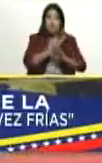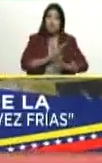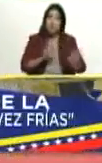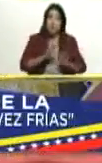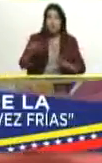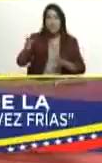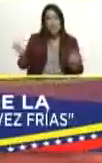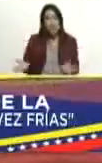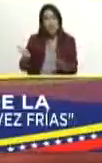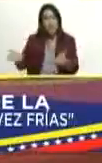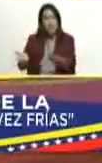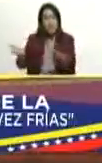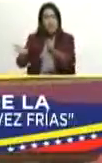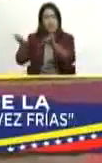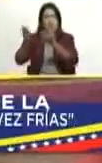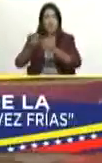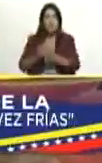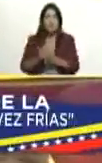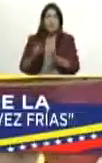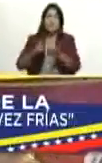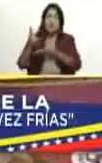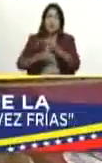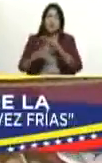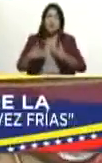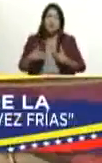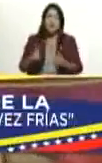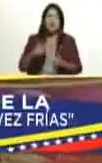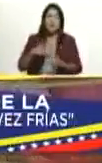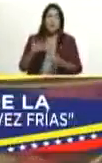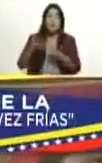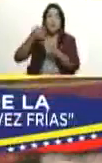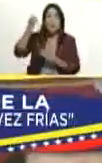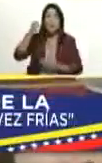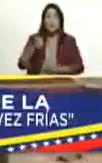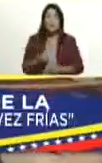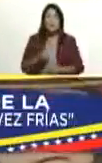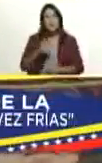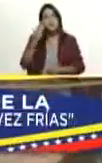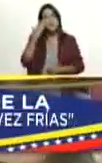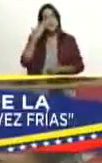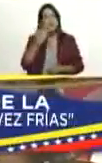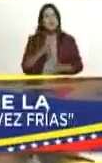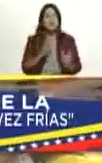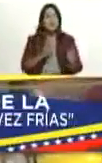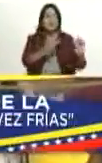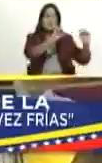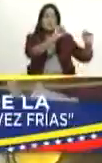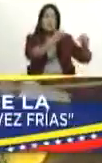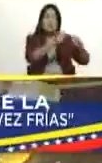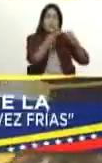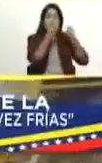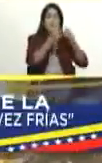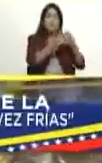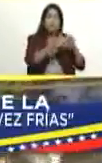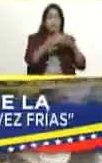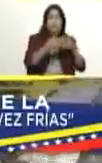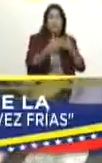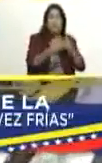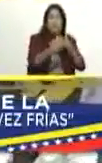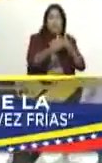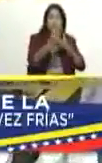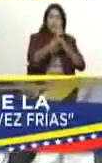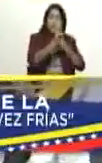todos los proyectos de salud y que a pesar del bloqueo criminal y la aplicación de medidas